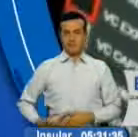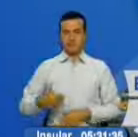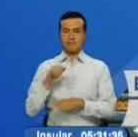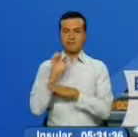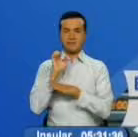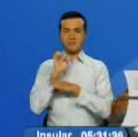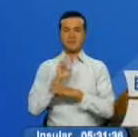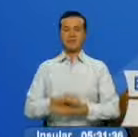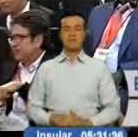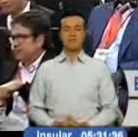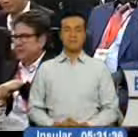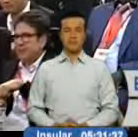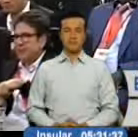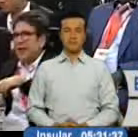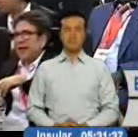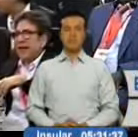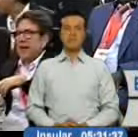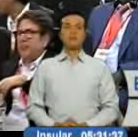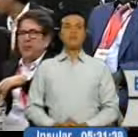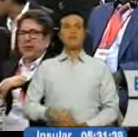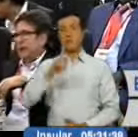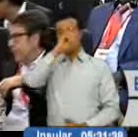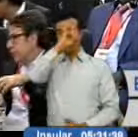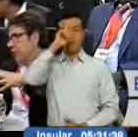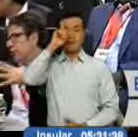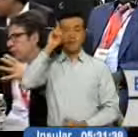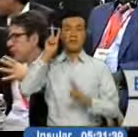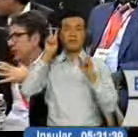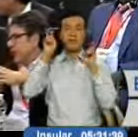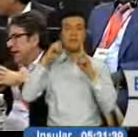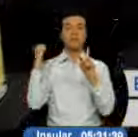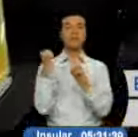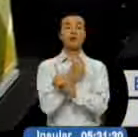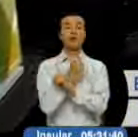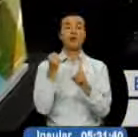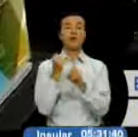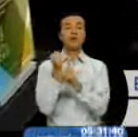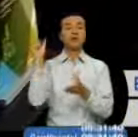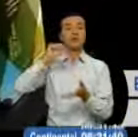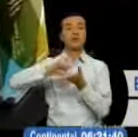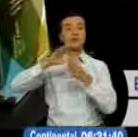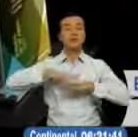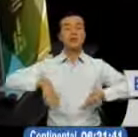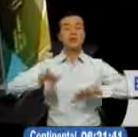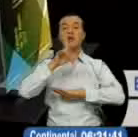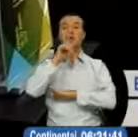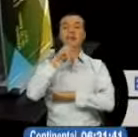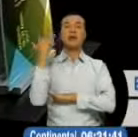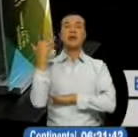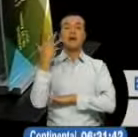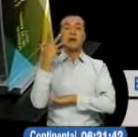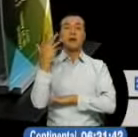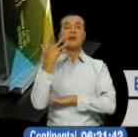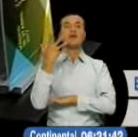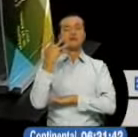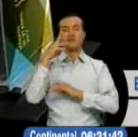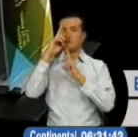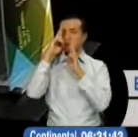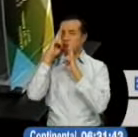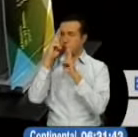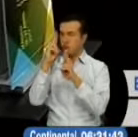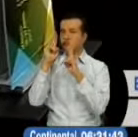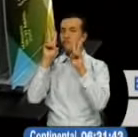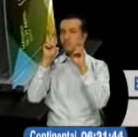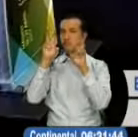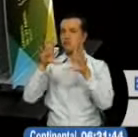Ecuador. En Madrid, en el Foro Mundial sobre las Violencias Urbanas, presidido por el rey Felipe VI, reconocieron los